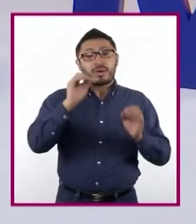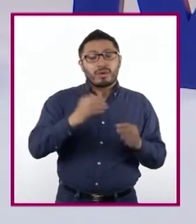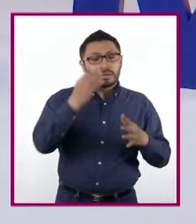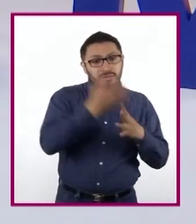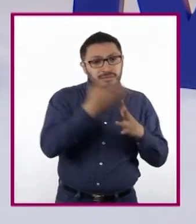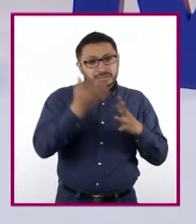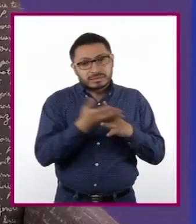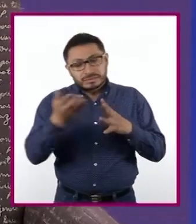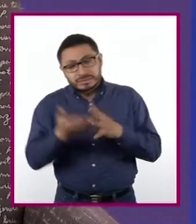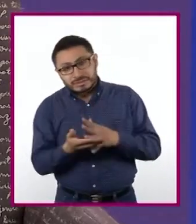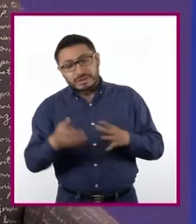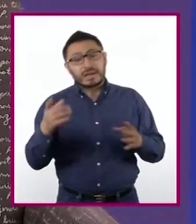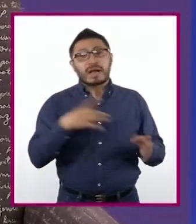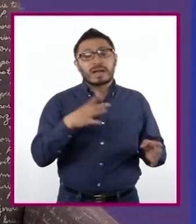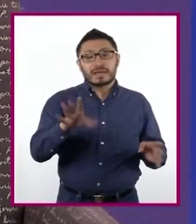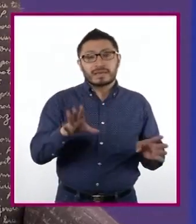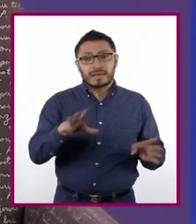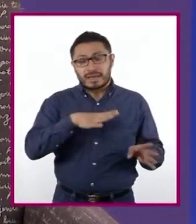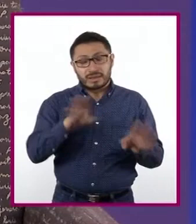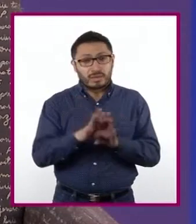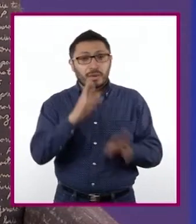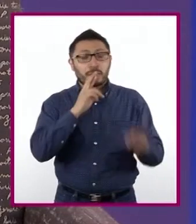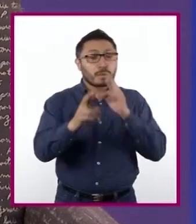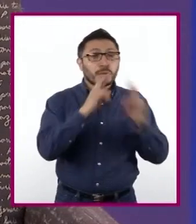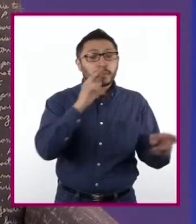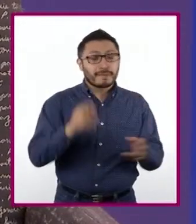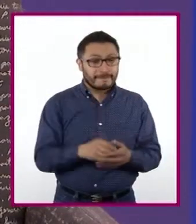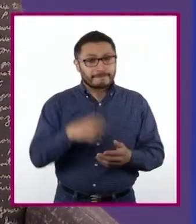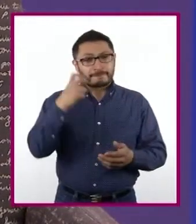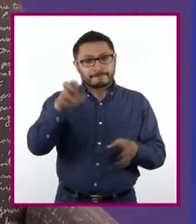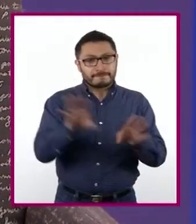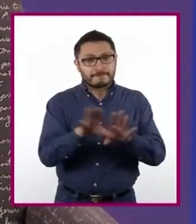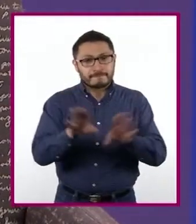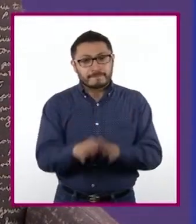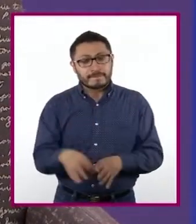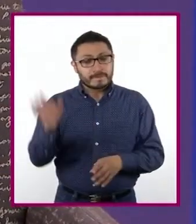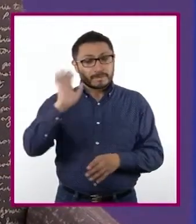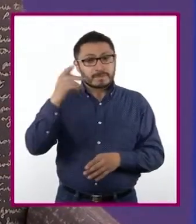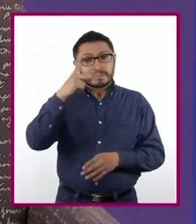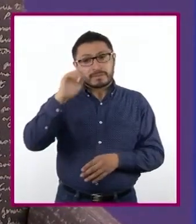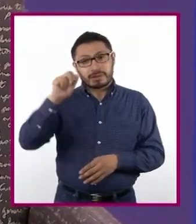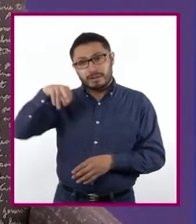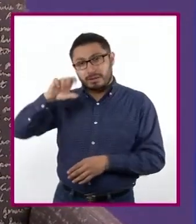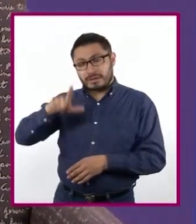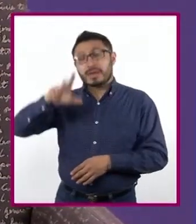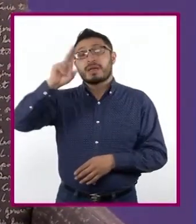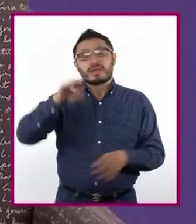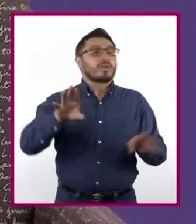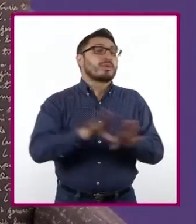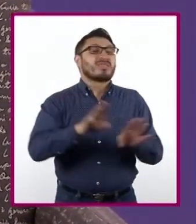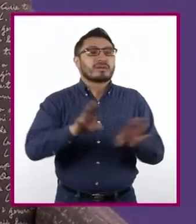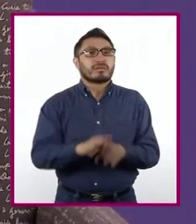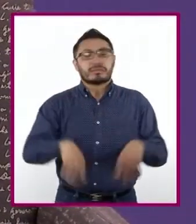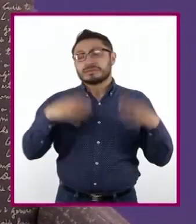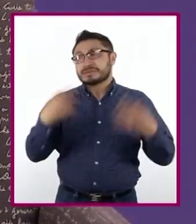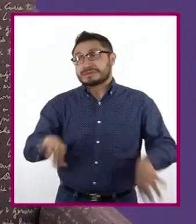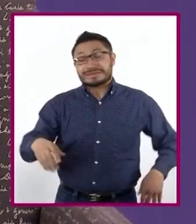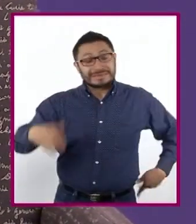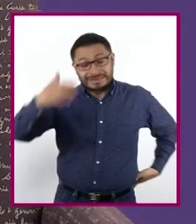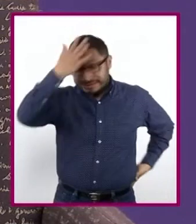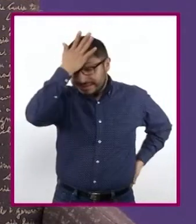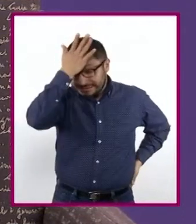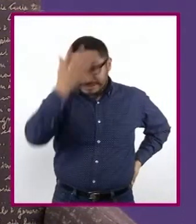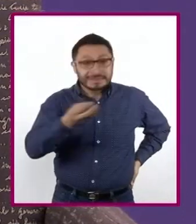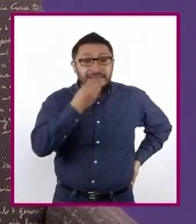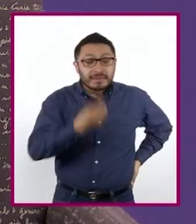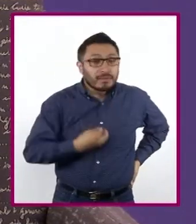panelistas habrá réplica. Esto permitirá que a la hora de estar en el panel no existan situaciones imprevistas que consuman